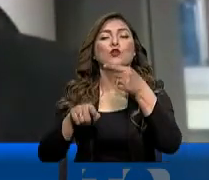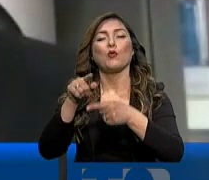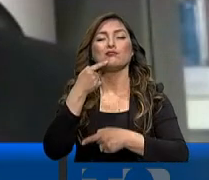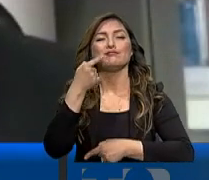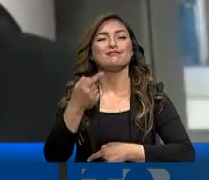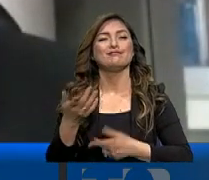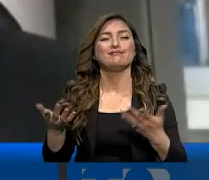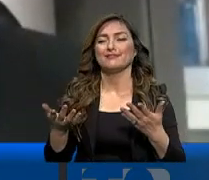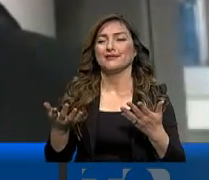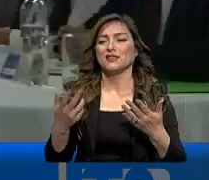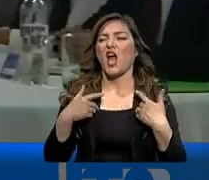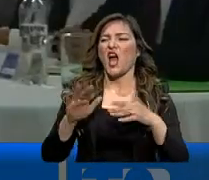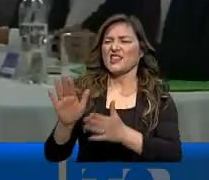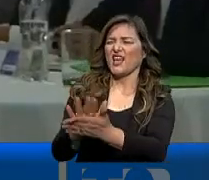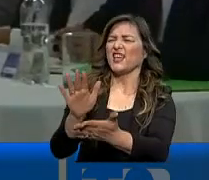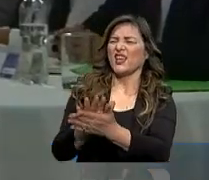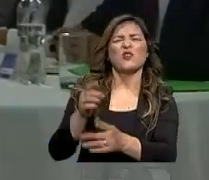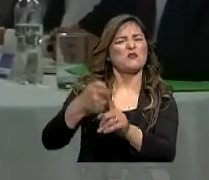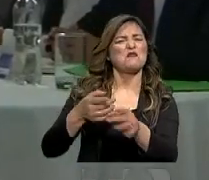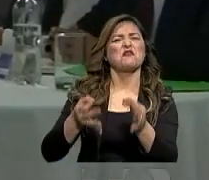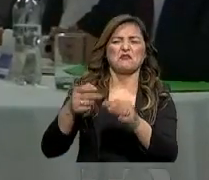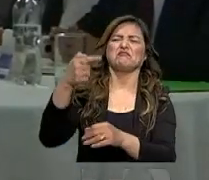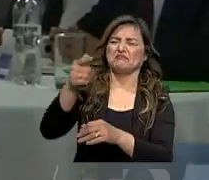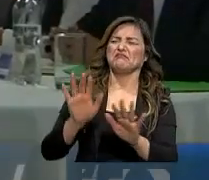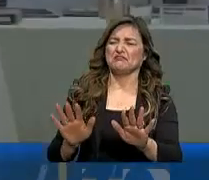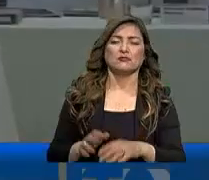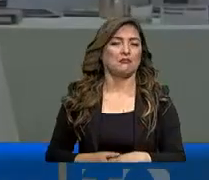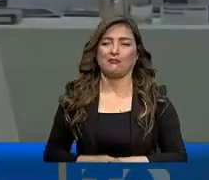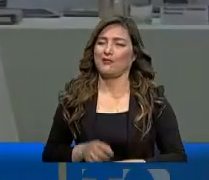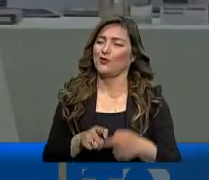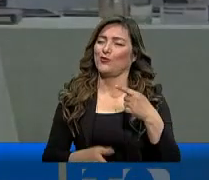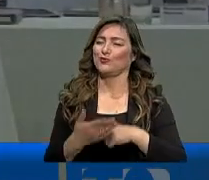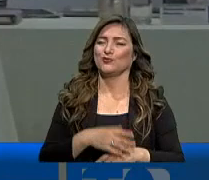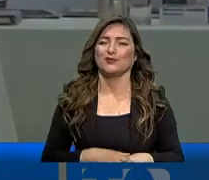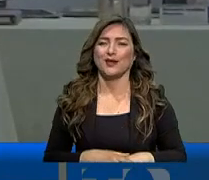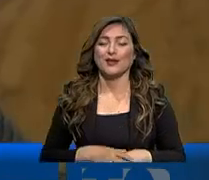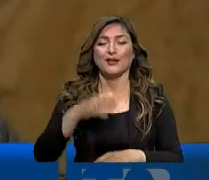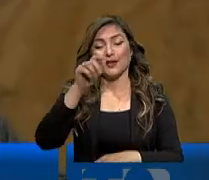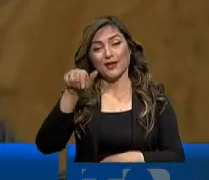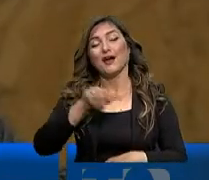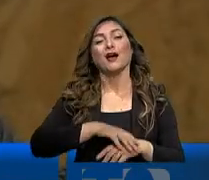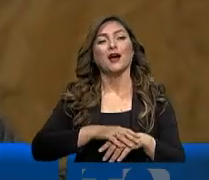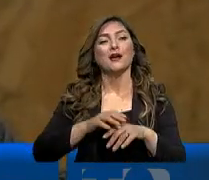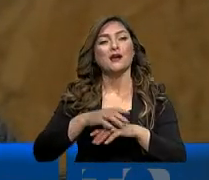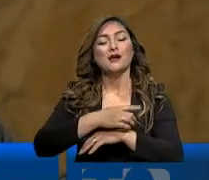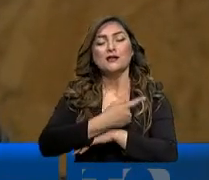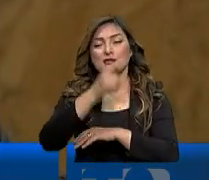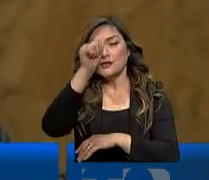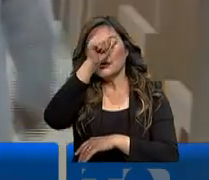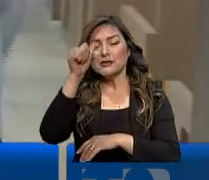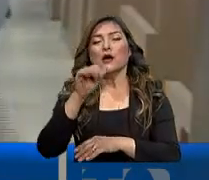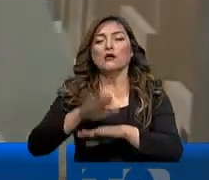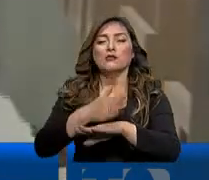no puede, en cierta forma, bajar la guardia. Este miércoles el Organismo Técnico de Rehabilitación se convocará nuevamente para delinear estrategias a nivel